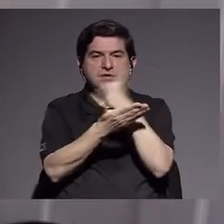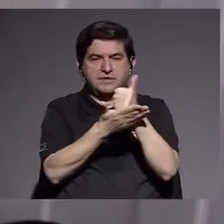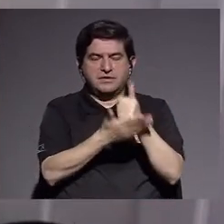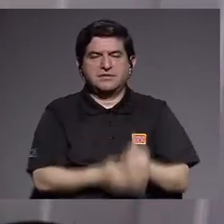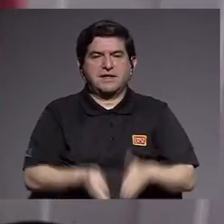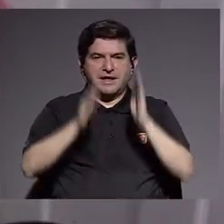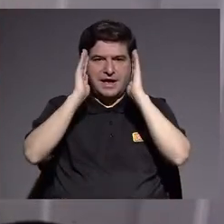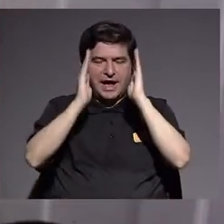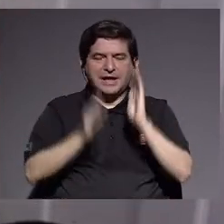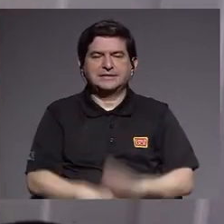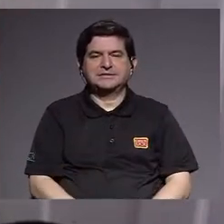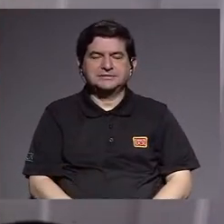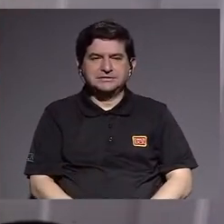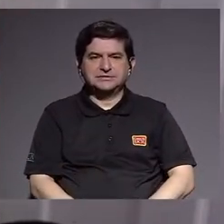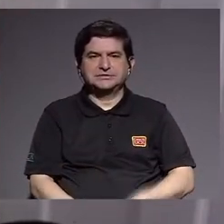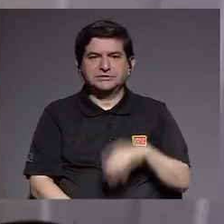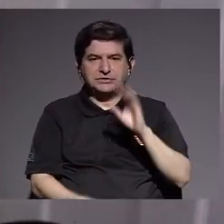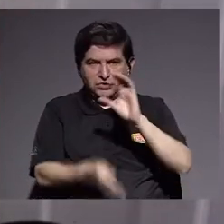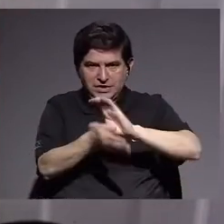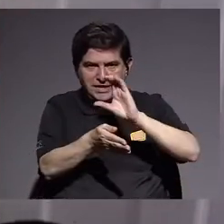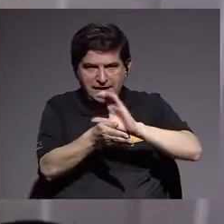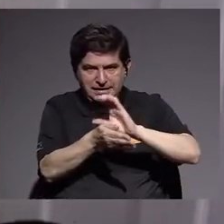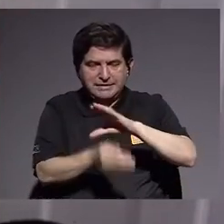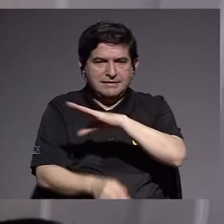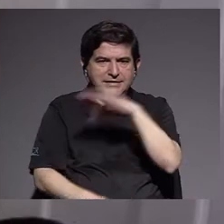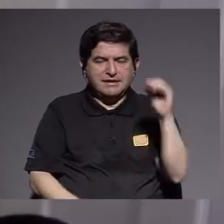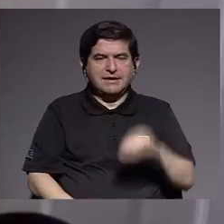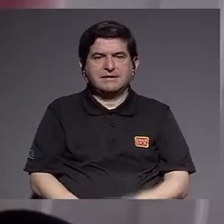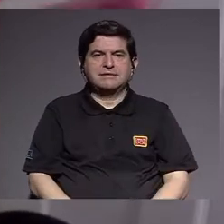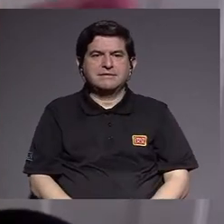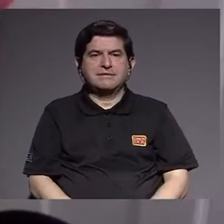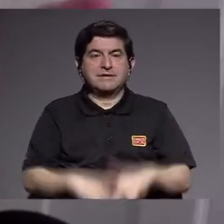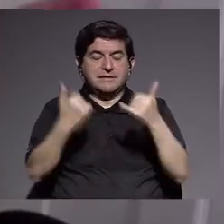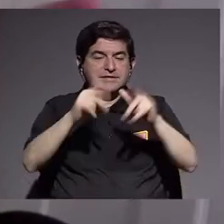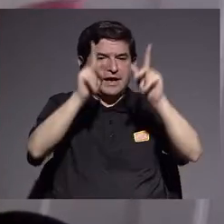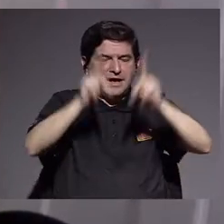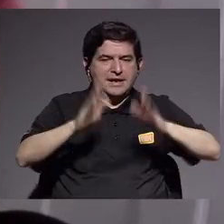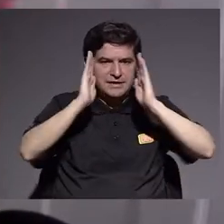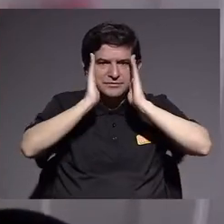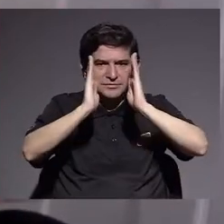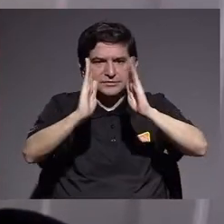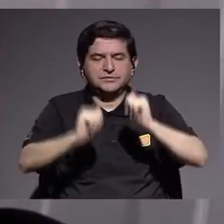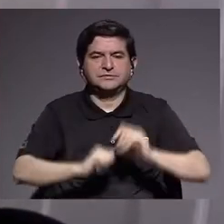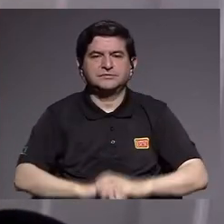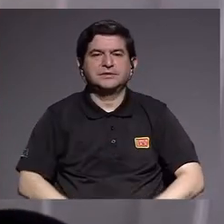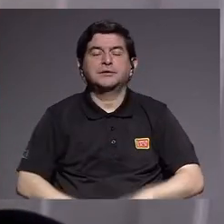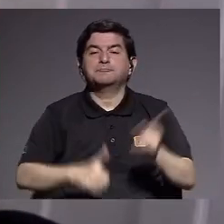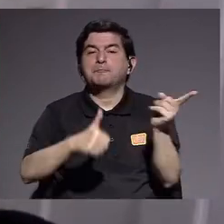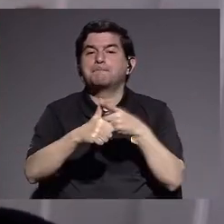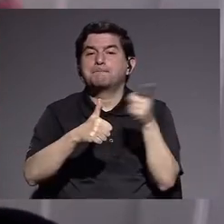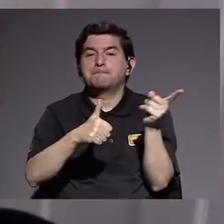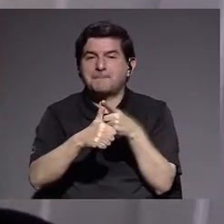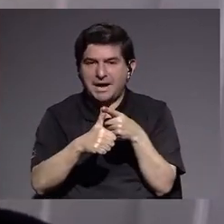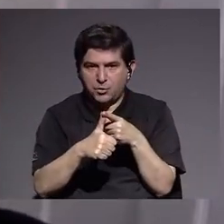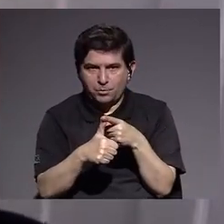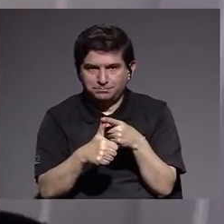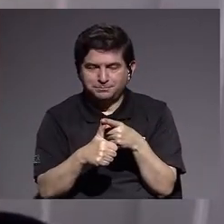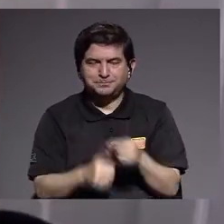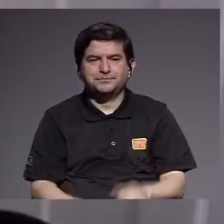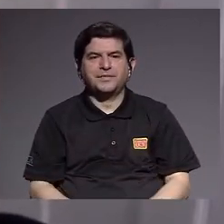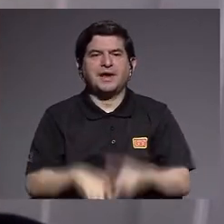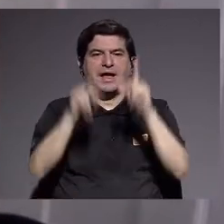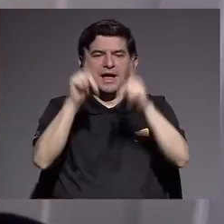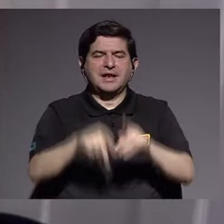vivimos en dos partes la atención clínica esencial a lo que es el paciente pero entonces